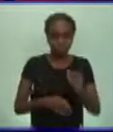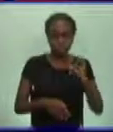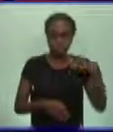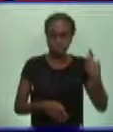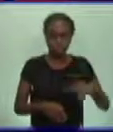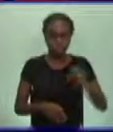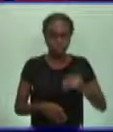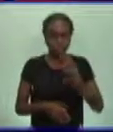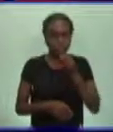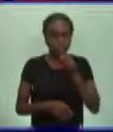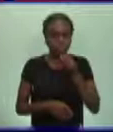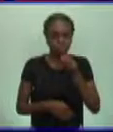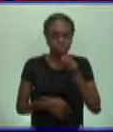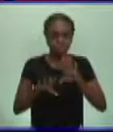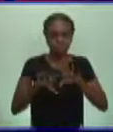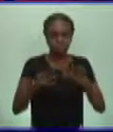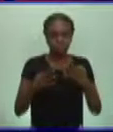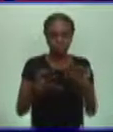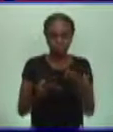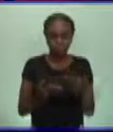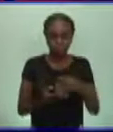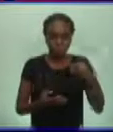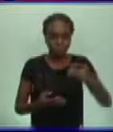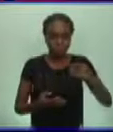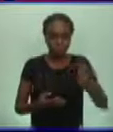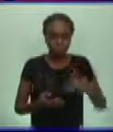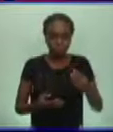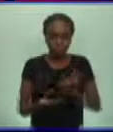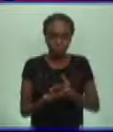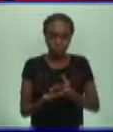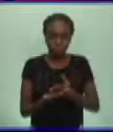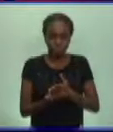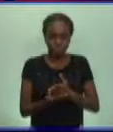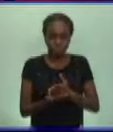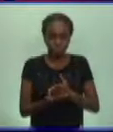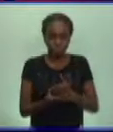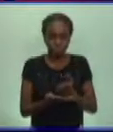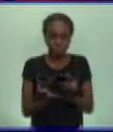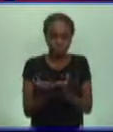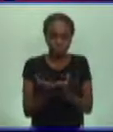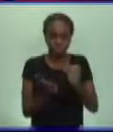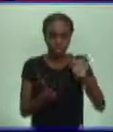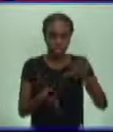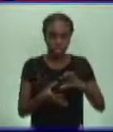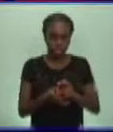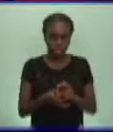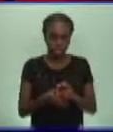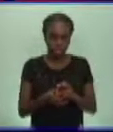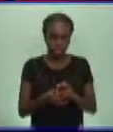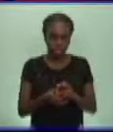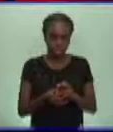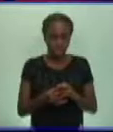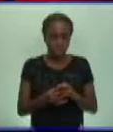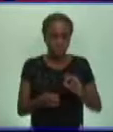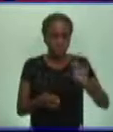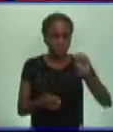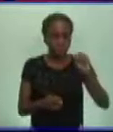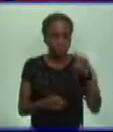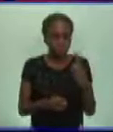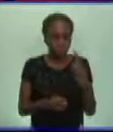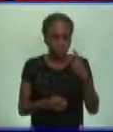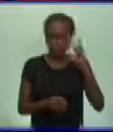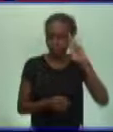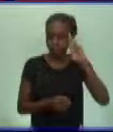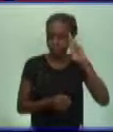ejercitar los contenidos que han estudiado durante el curso. Antes de recibir el contenido, les